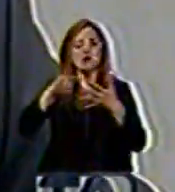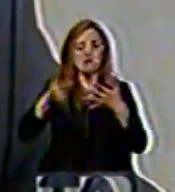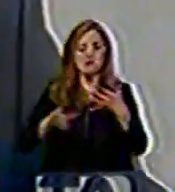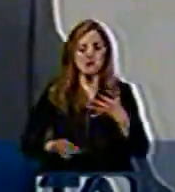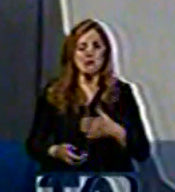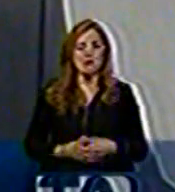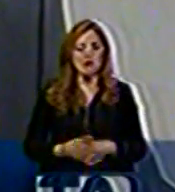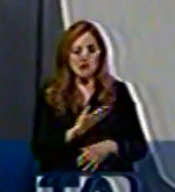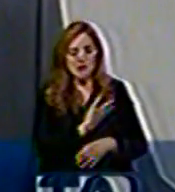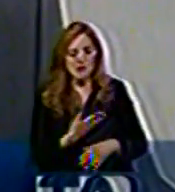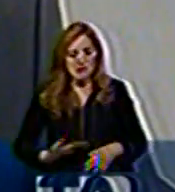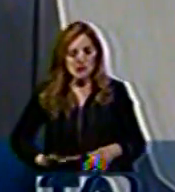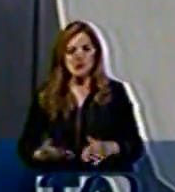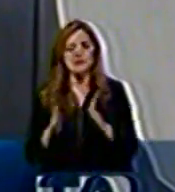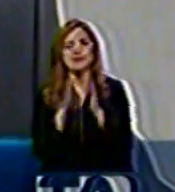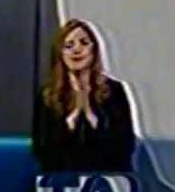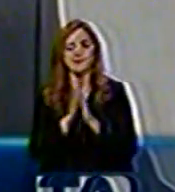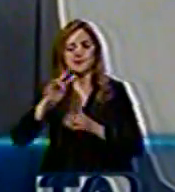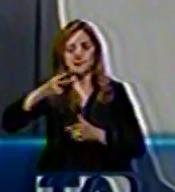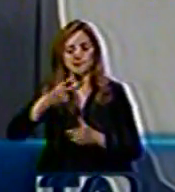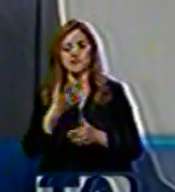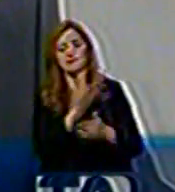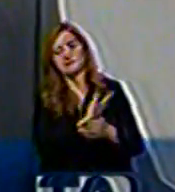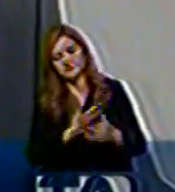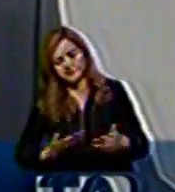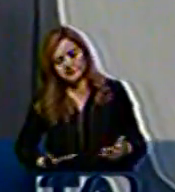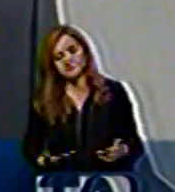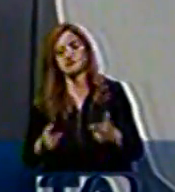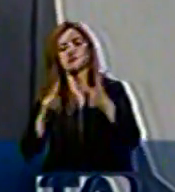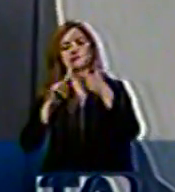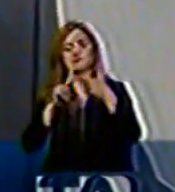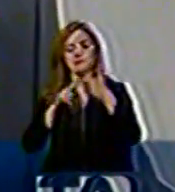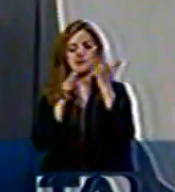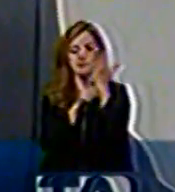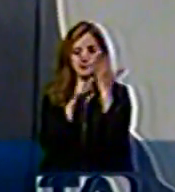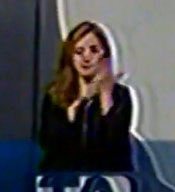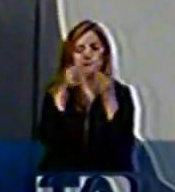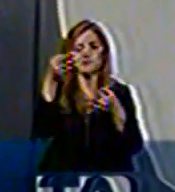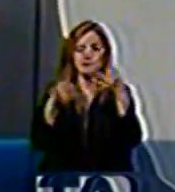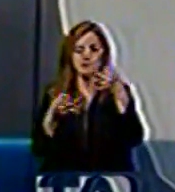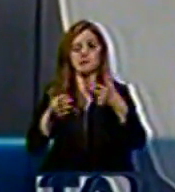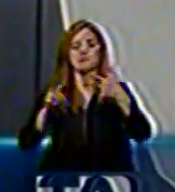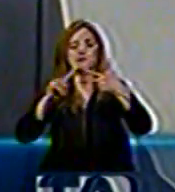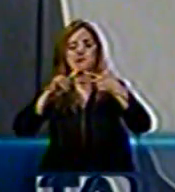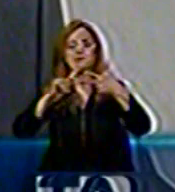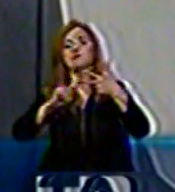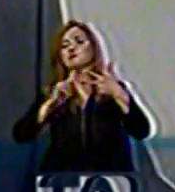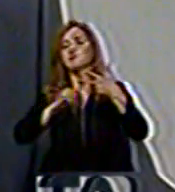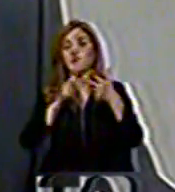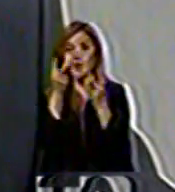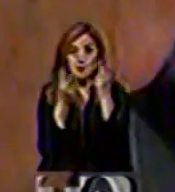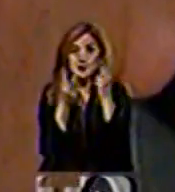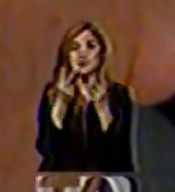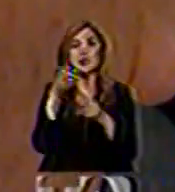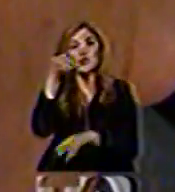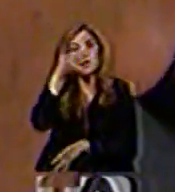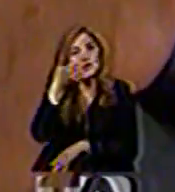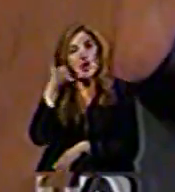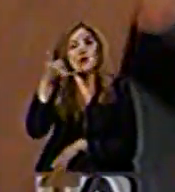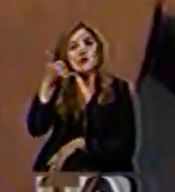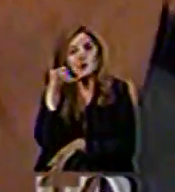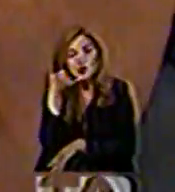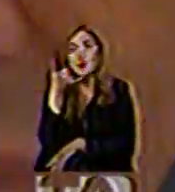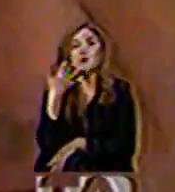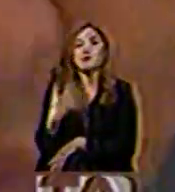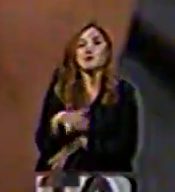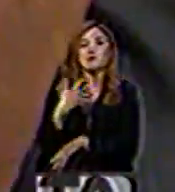de la Presidencia de la República, de la Vicepresidencia de la República, del Ministerio de Justicia. Dice que las visitas y llamadas fueron constantes,